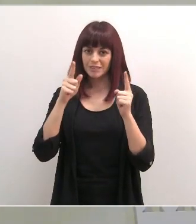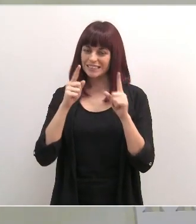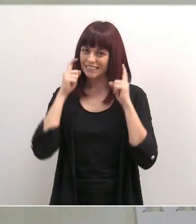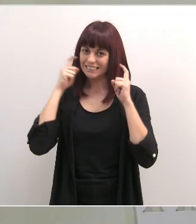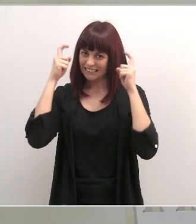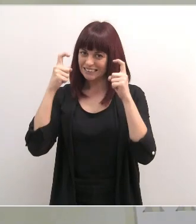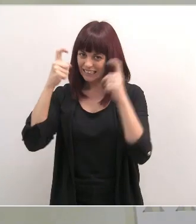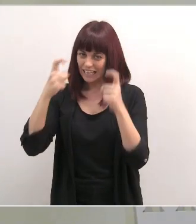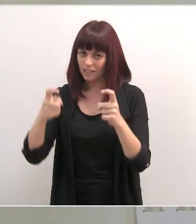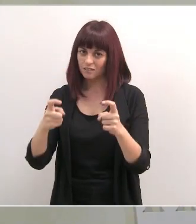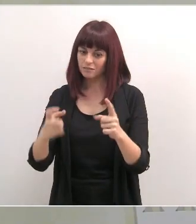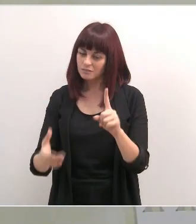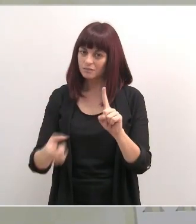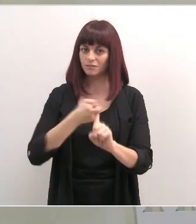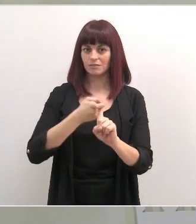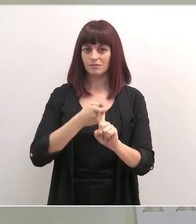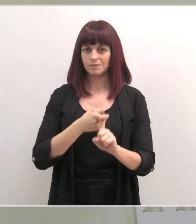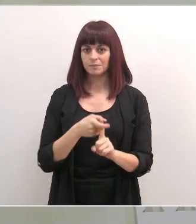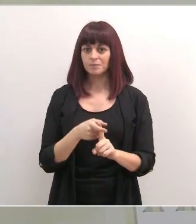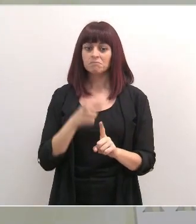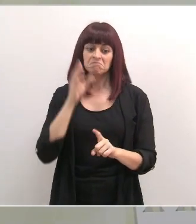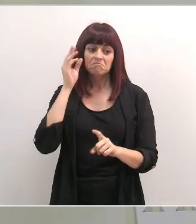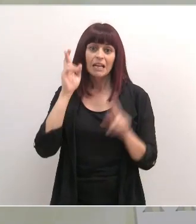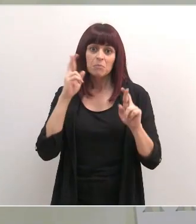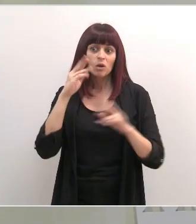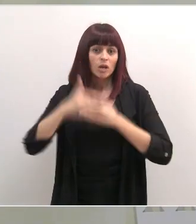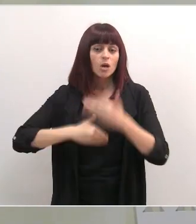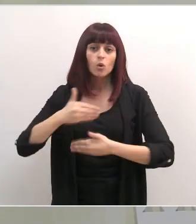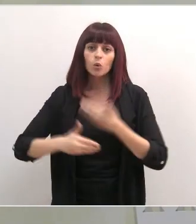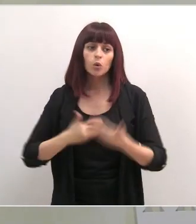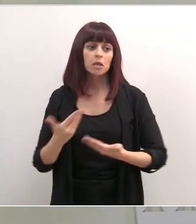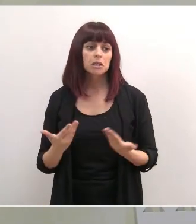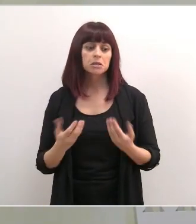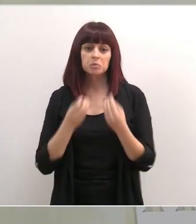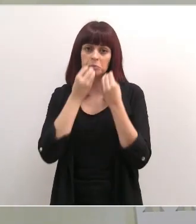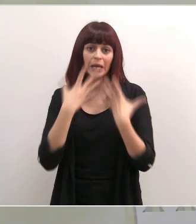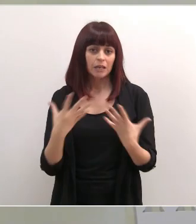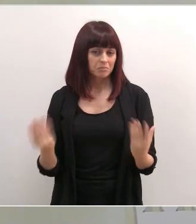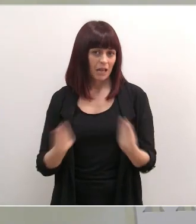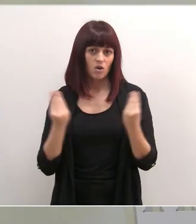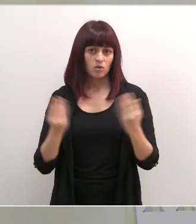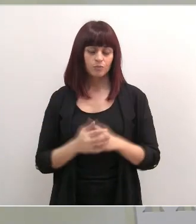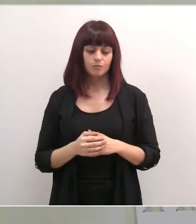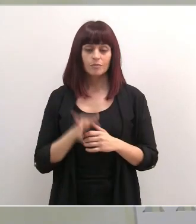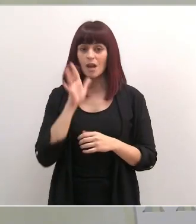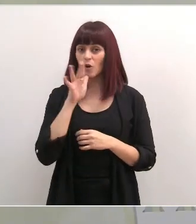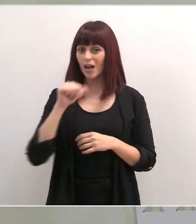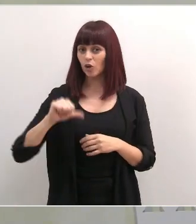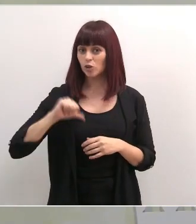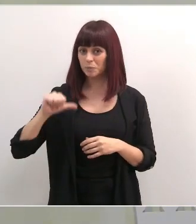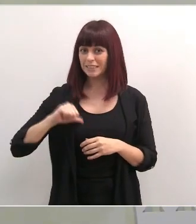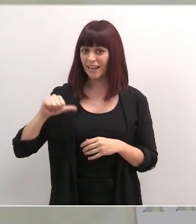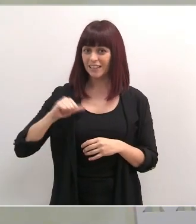atajar este brote y esperemos que evolucione de manera más favorable, ¿no? Yo creo que ahora mismo los hospitales que tienen